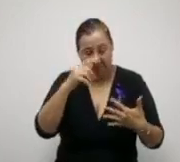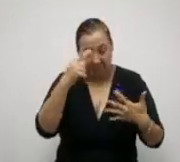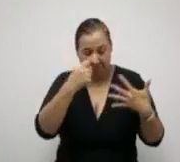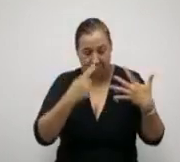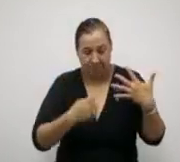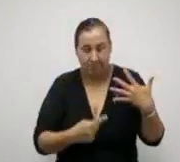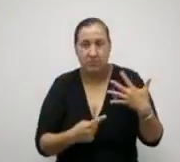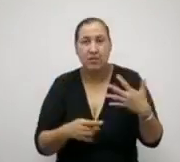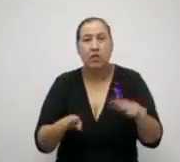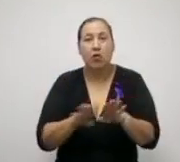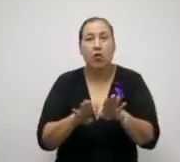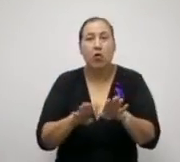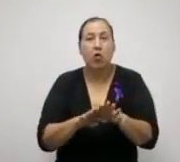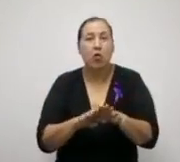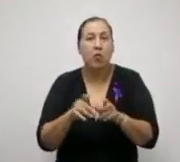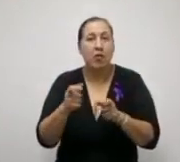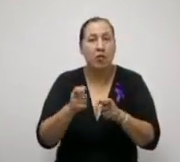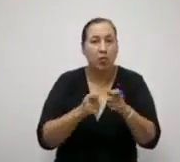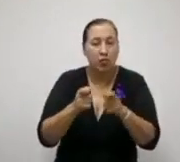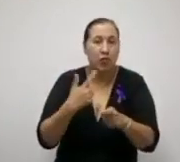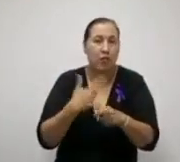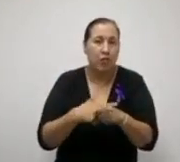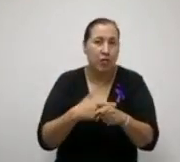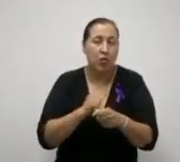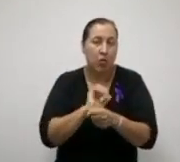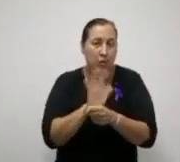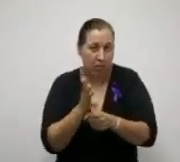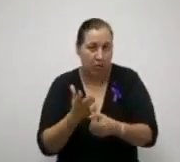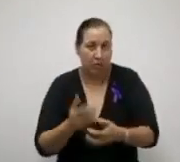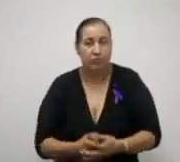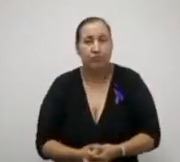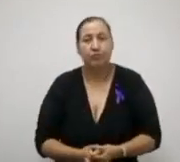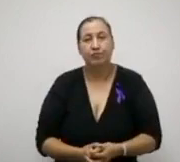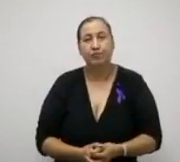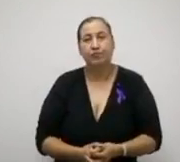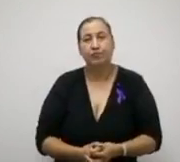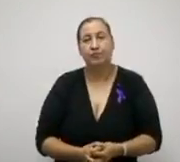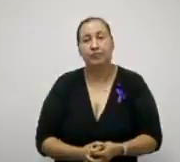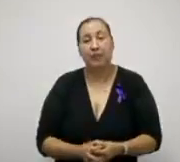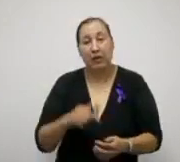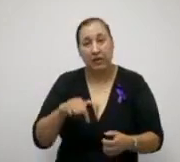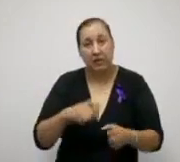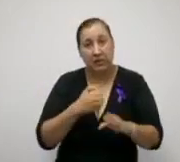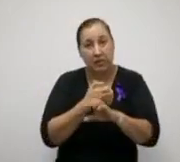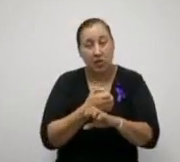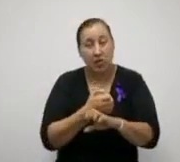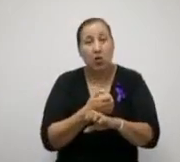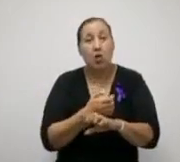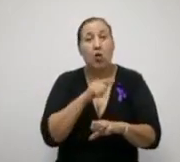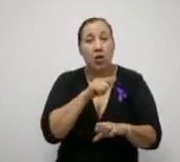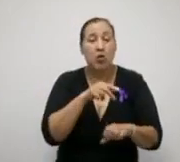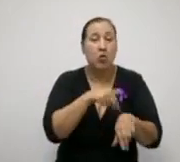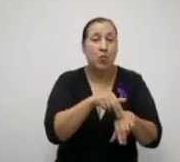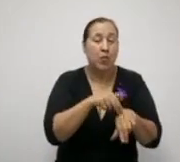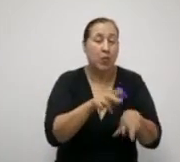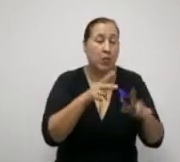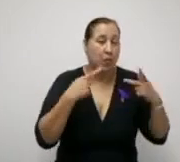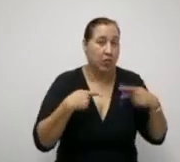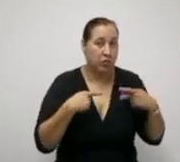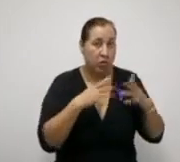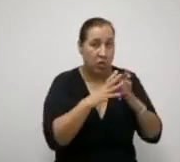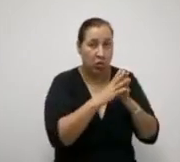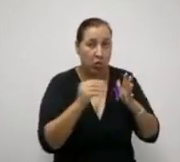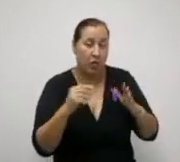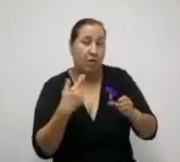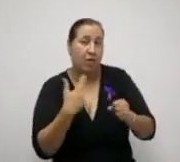epidemiológicos sobre COVID-19, y respecto a esto les comparto que en nuestra entidad la tasa efectiva de reproducción relativa al número